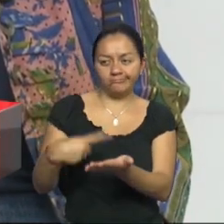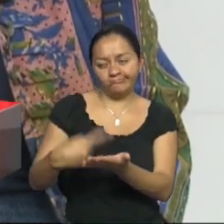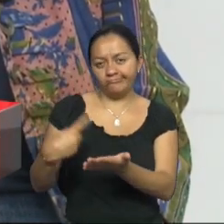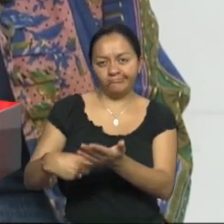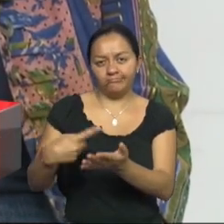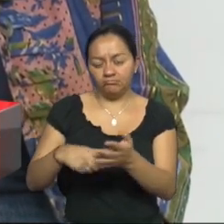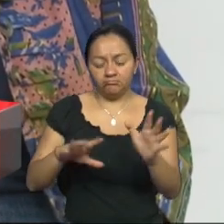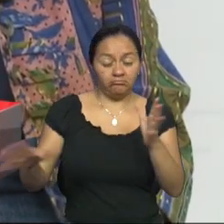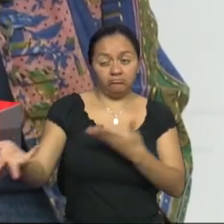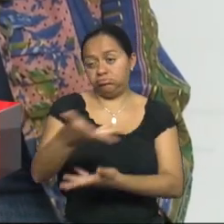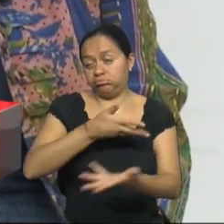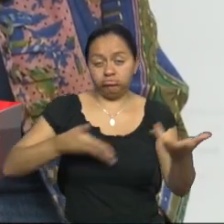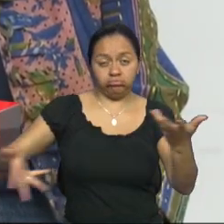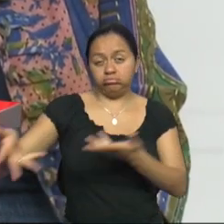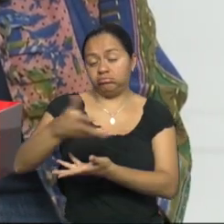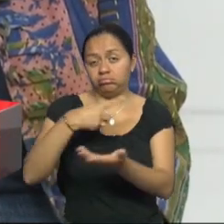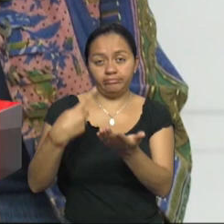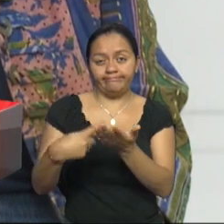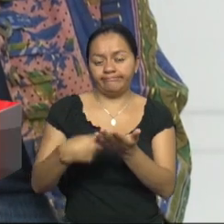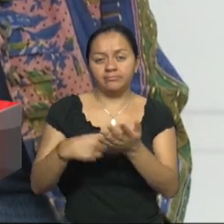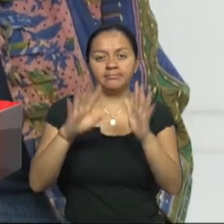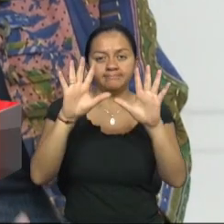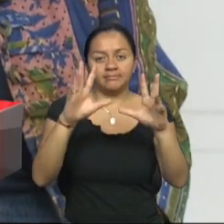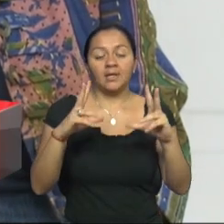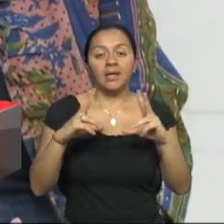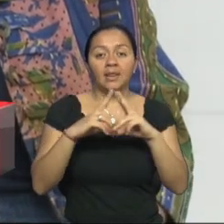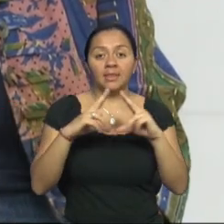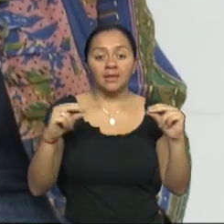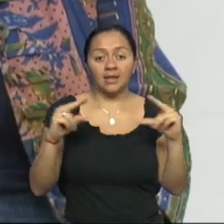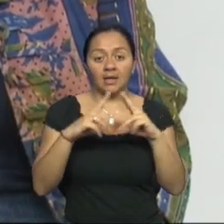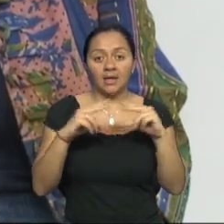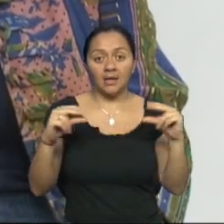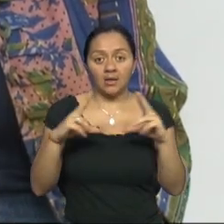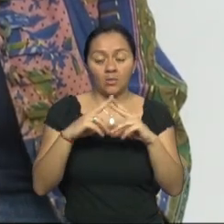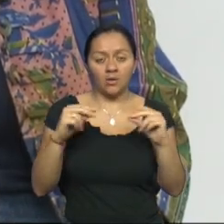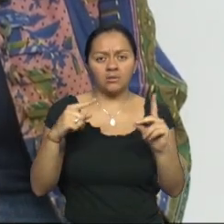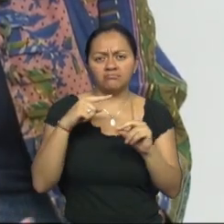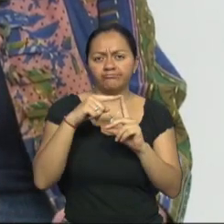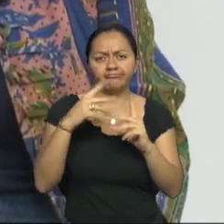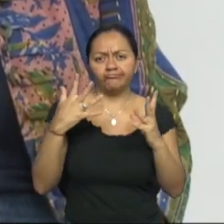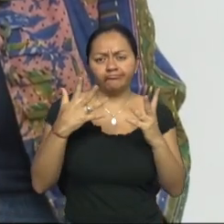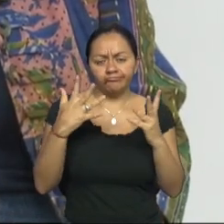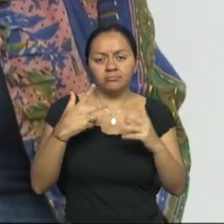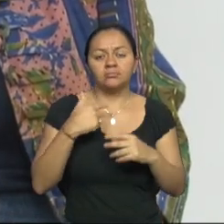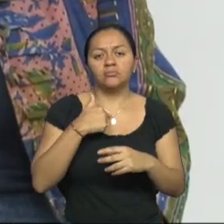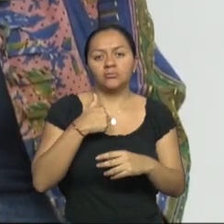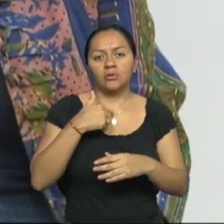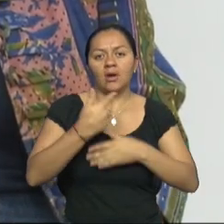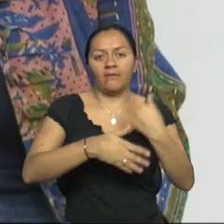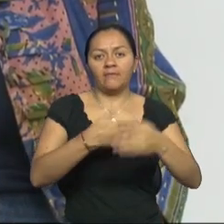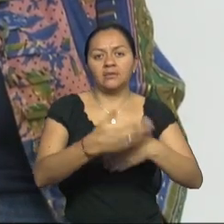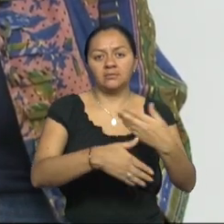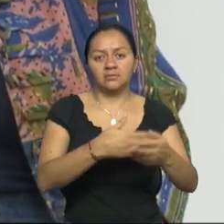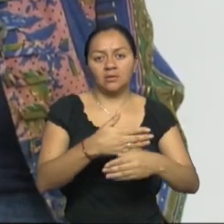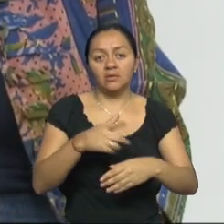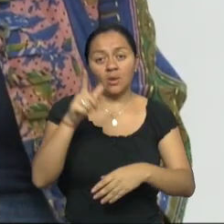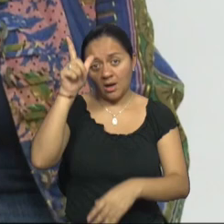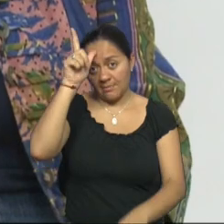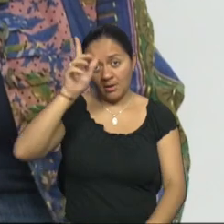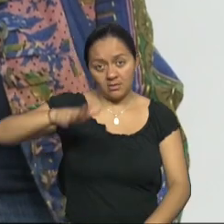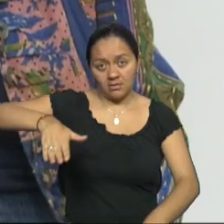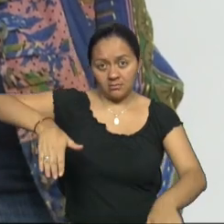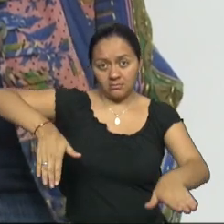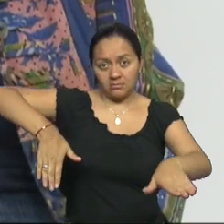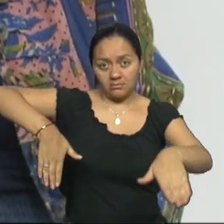la conclusión era que en Nicaragua, en ese caso pues hablé de Nicaragua, éramos más avanzados que en Alemania en cuanto a